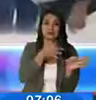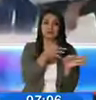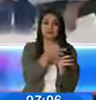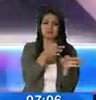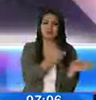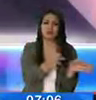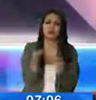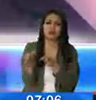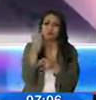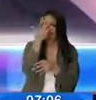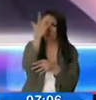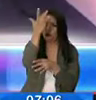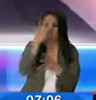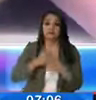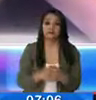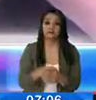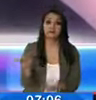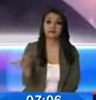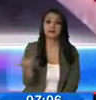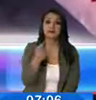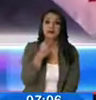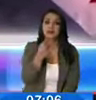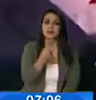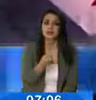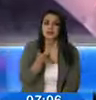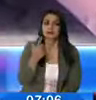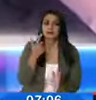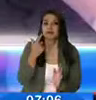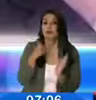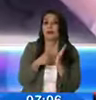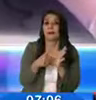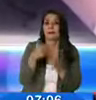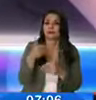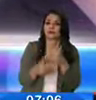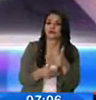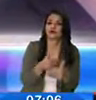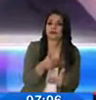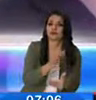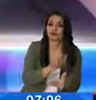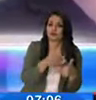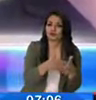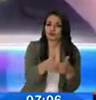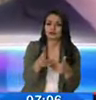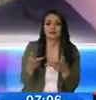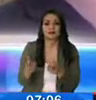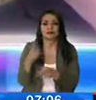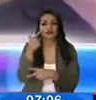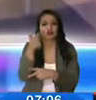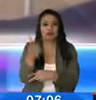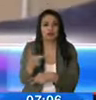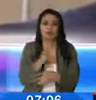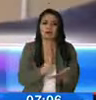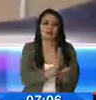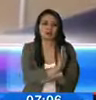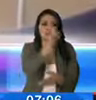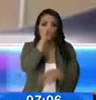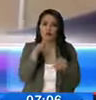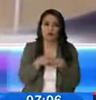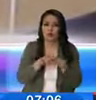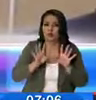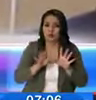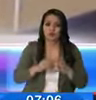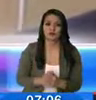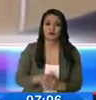dilación judicial. Han manifestado ellos cuáles serían por su parte los vicios de procedimiento y nosotros con la fiscalía hemos refutado.